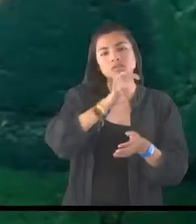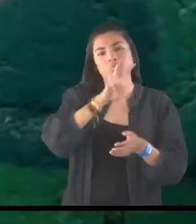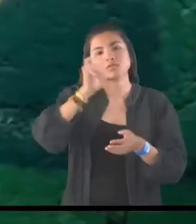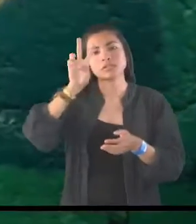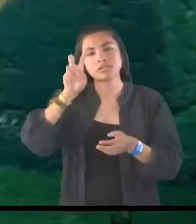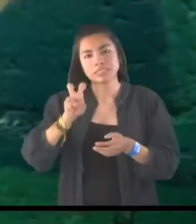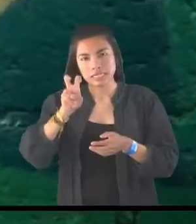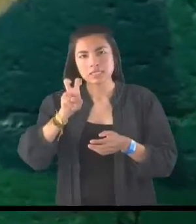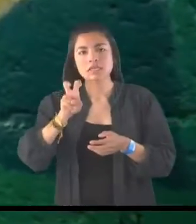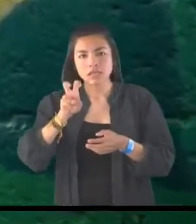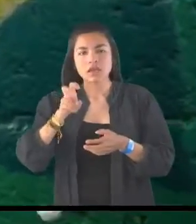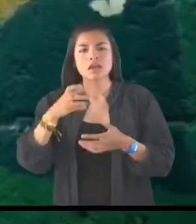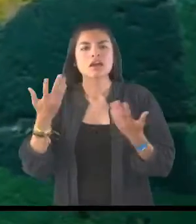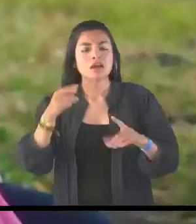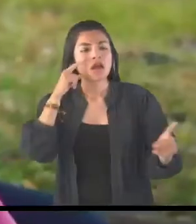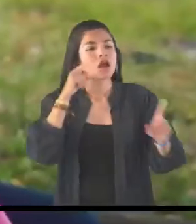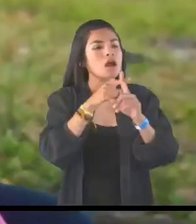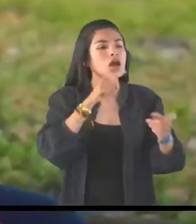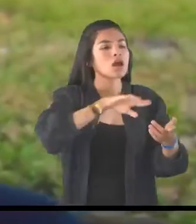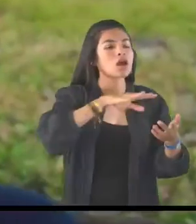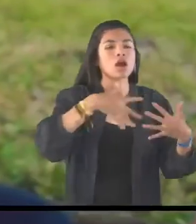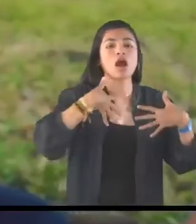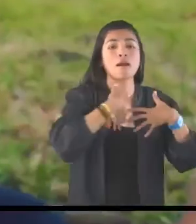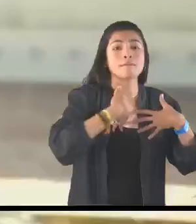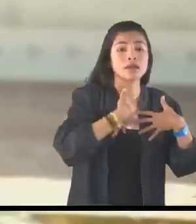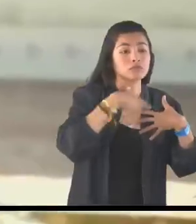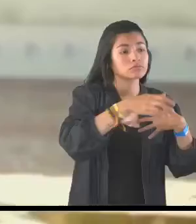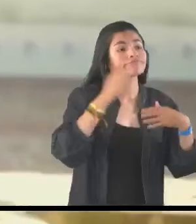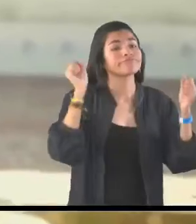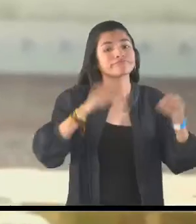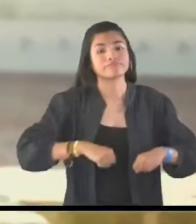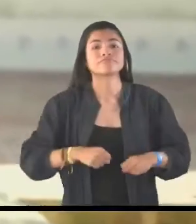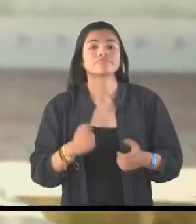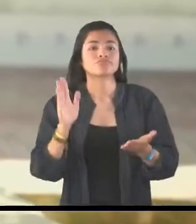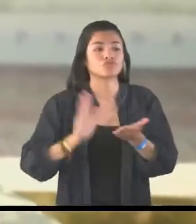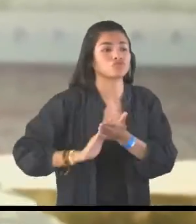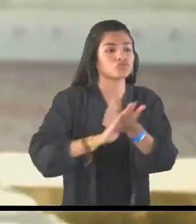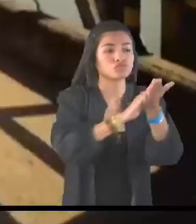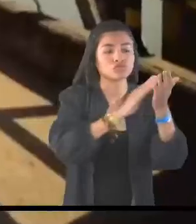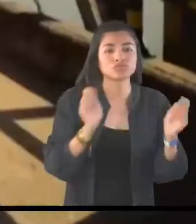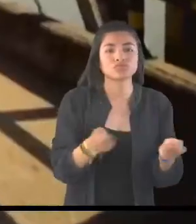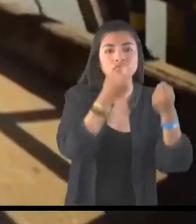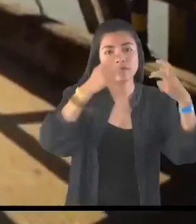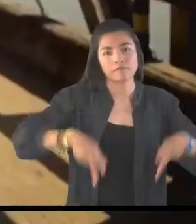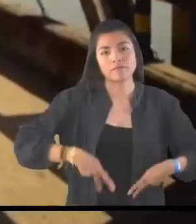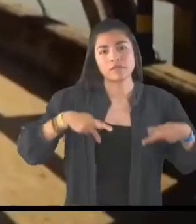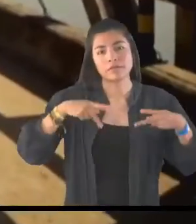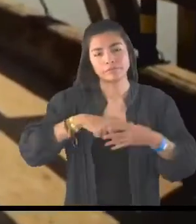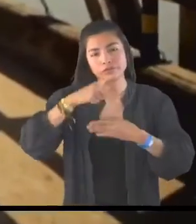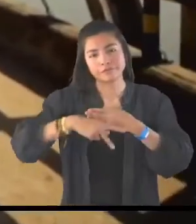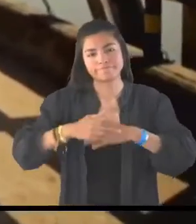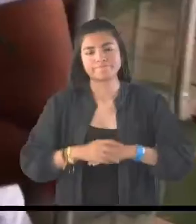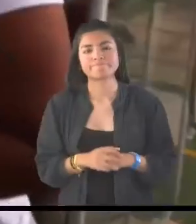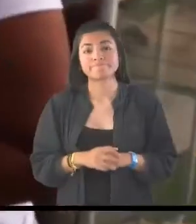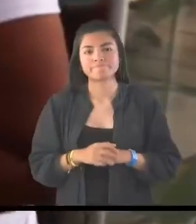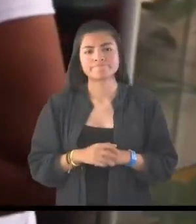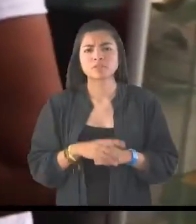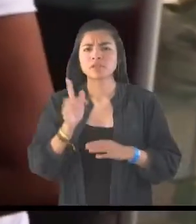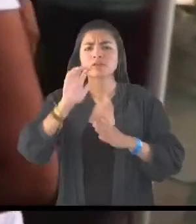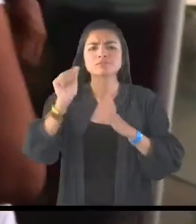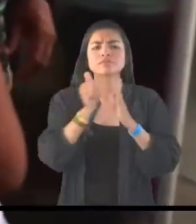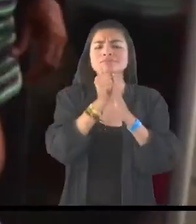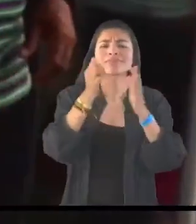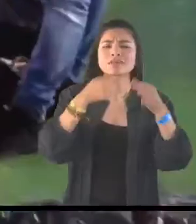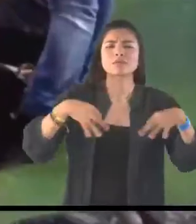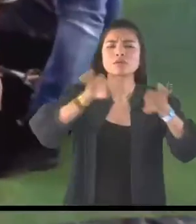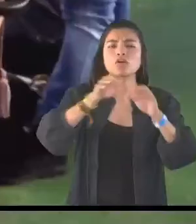quienes fueron afectados puedan reconstruir sus proyectos de vida. Y una parte fundamental para que ese sueño sea una realidad es